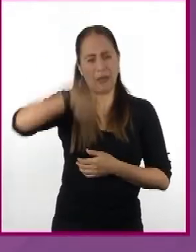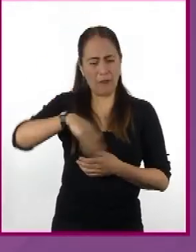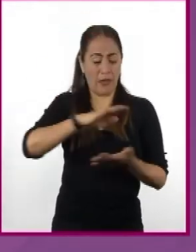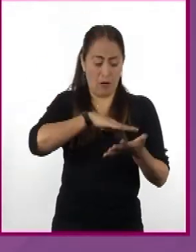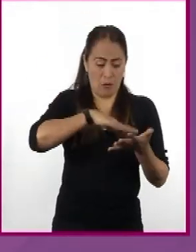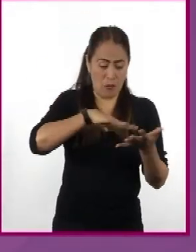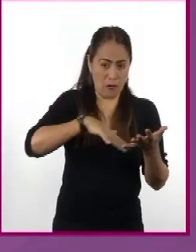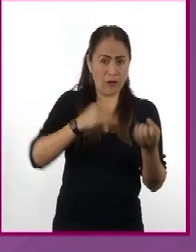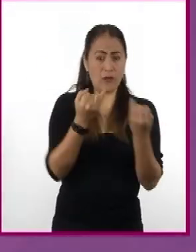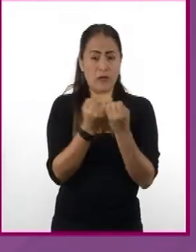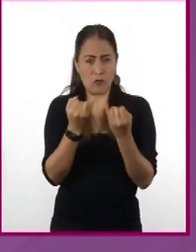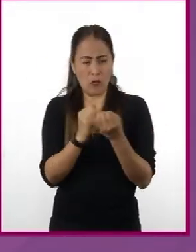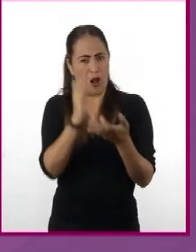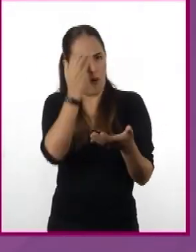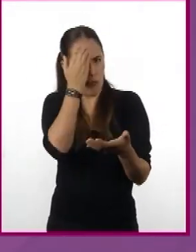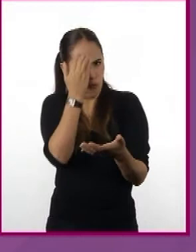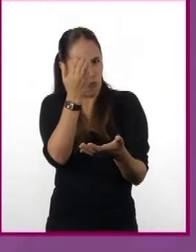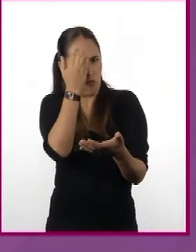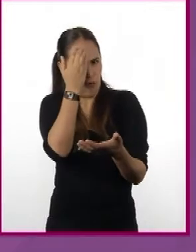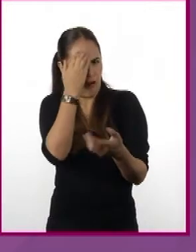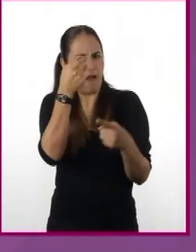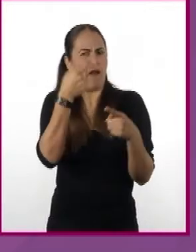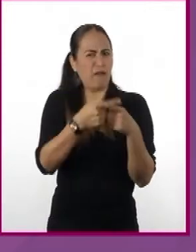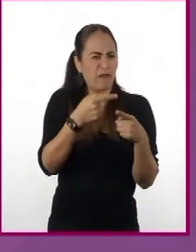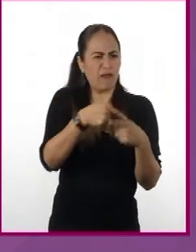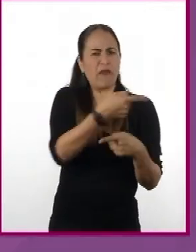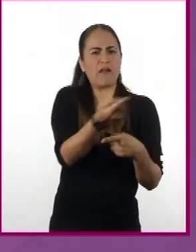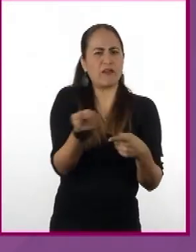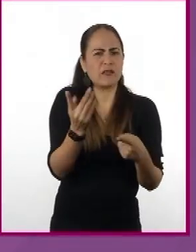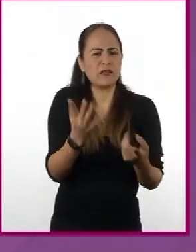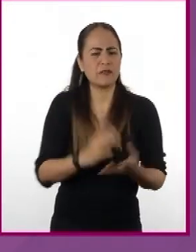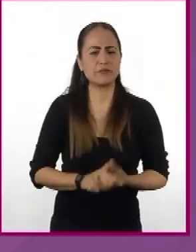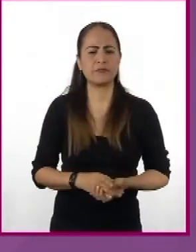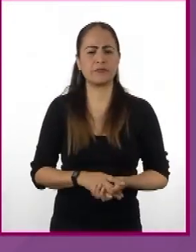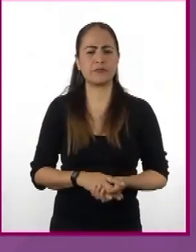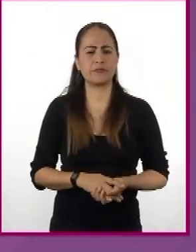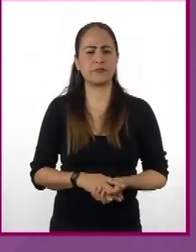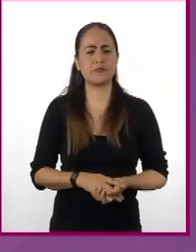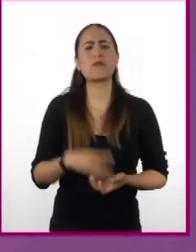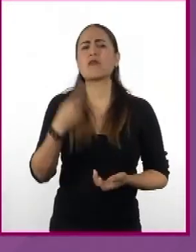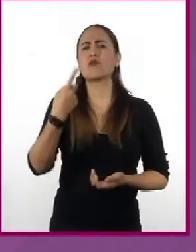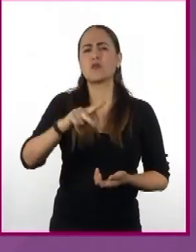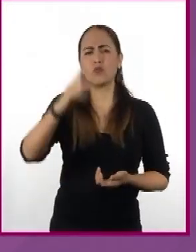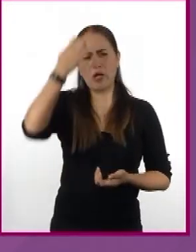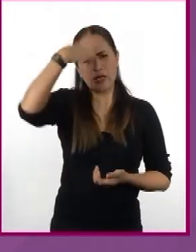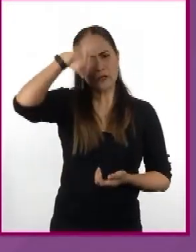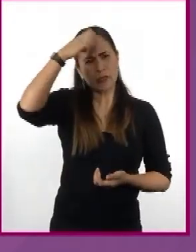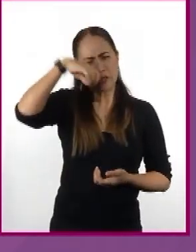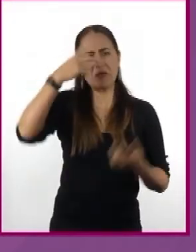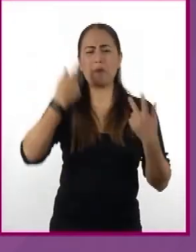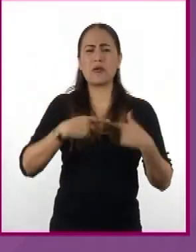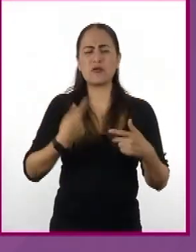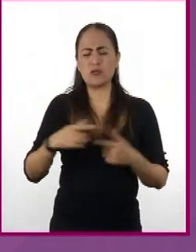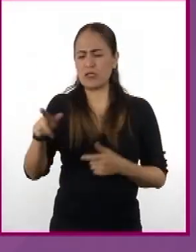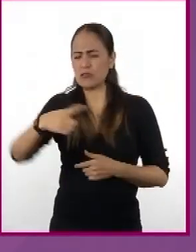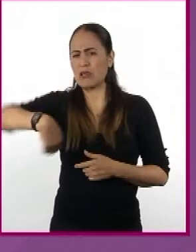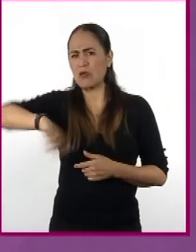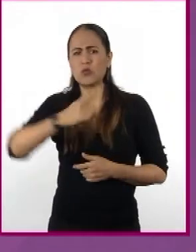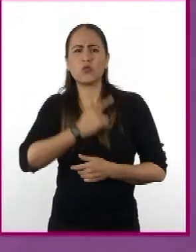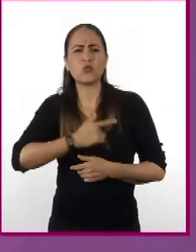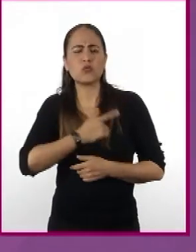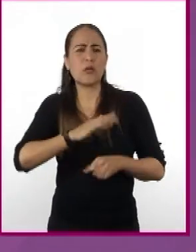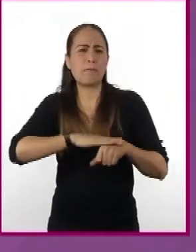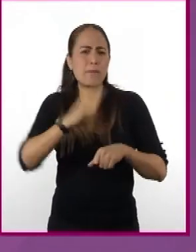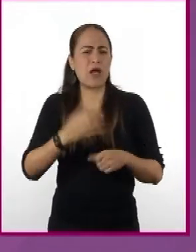lengua y conocer a quienes están escribiendo. En su experiencia, ¿qué considera le gusta más al público? ¿La poesía, los